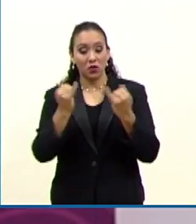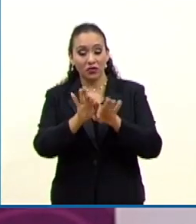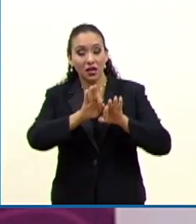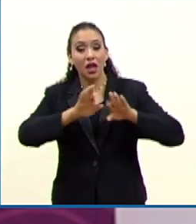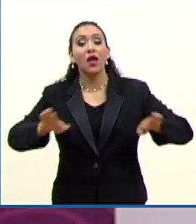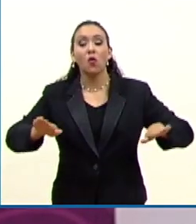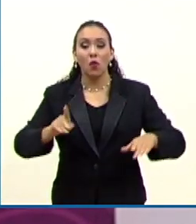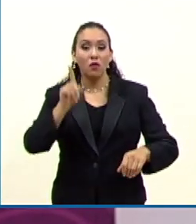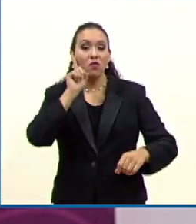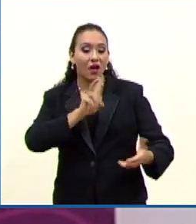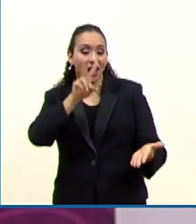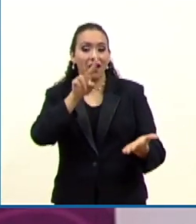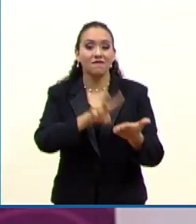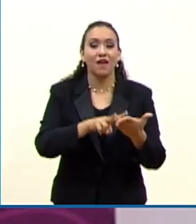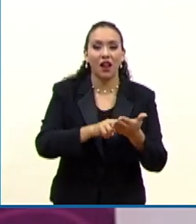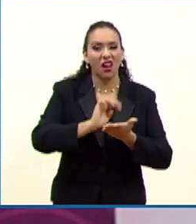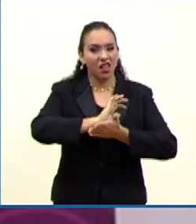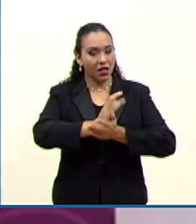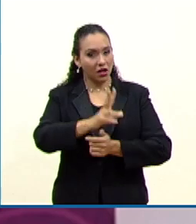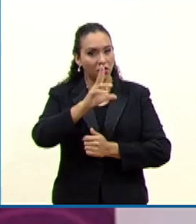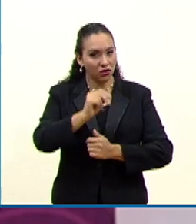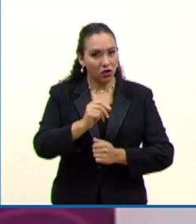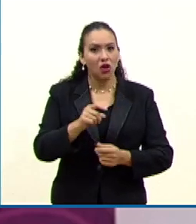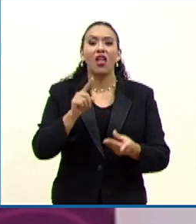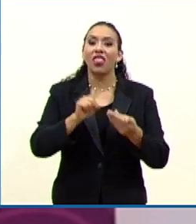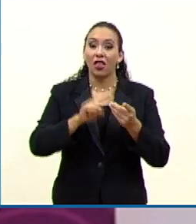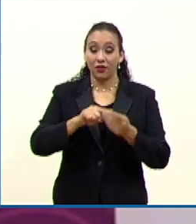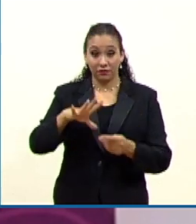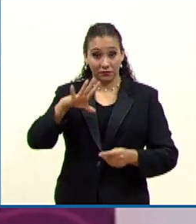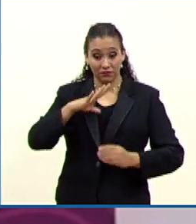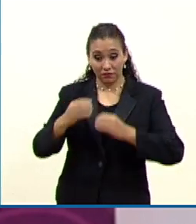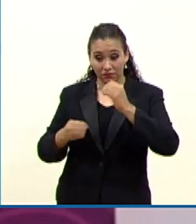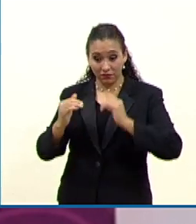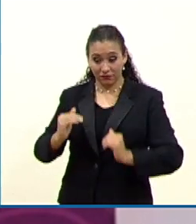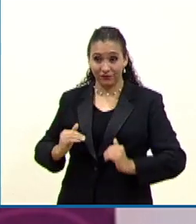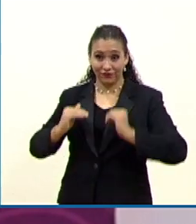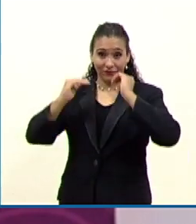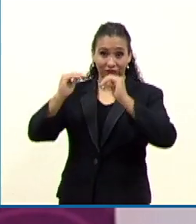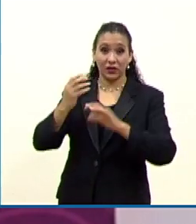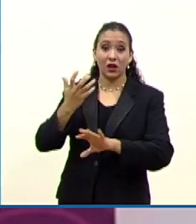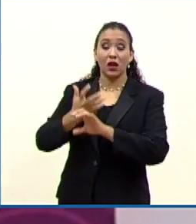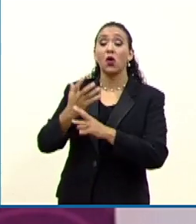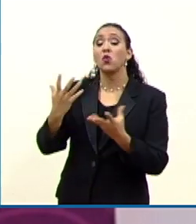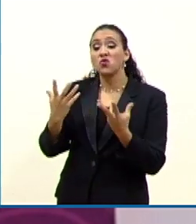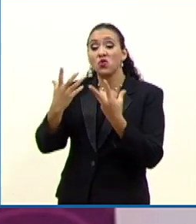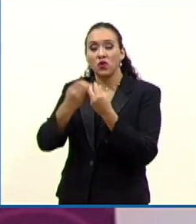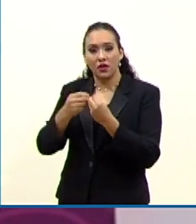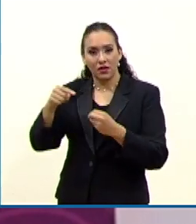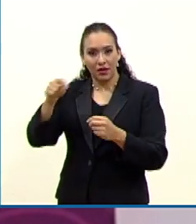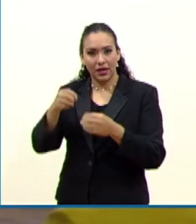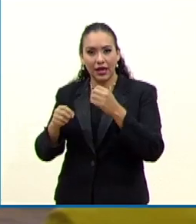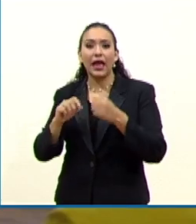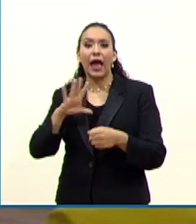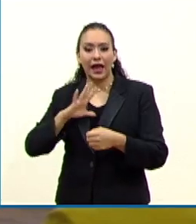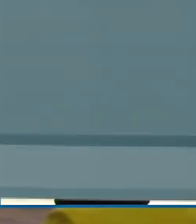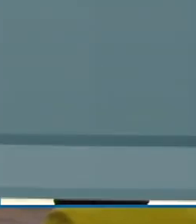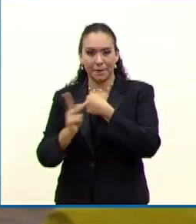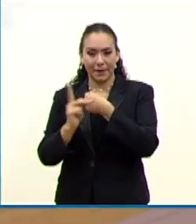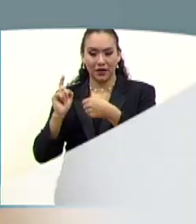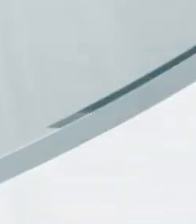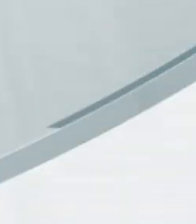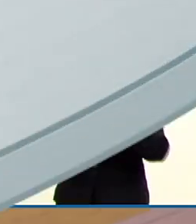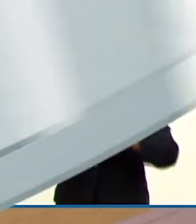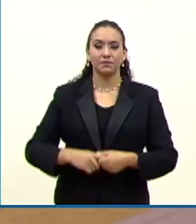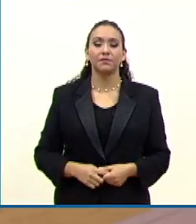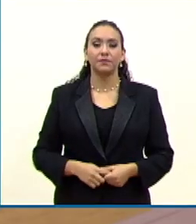discriminación dentro de la Cumbre Judicial Iberoamericana y en el quehacer de los poderes judiciales de los países miembros.